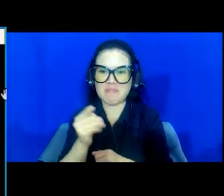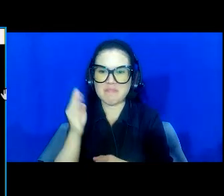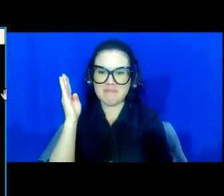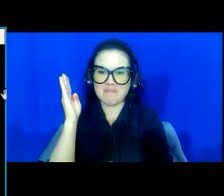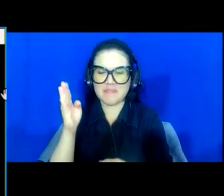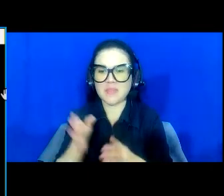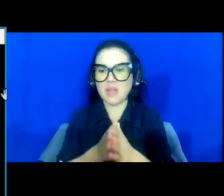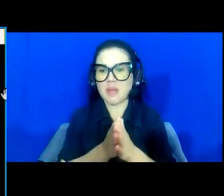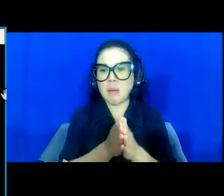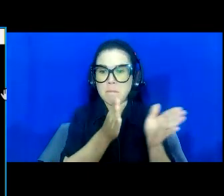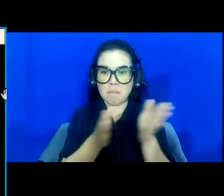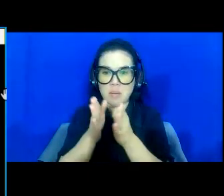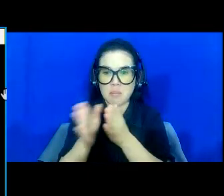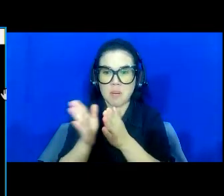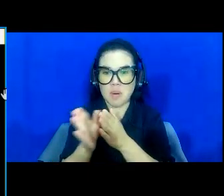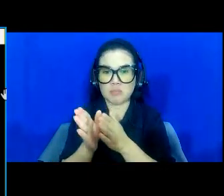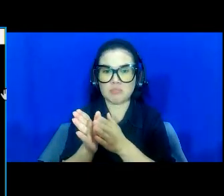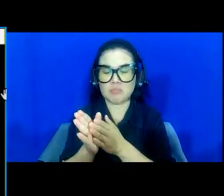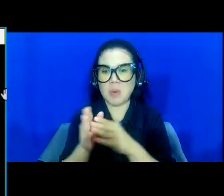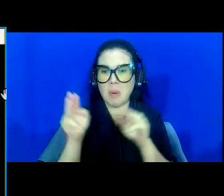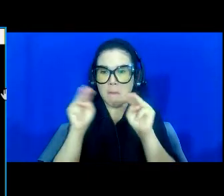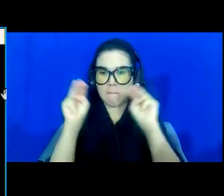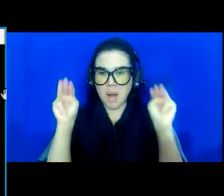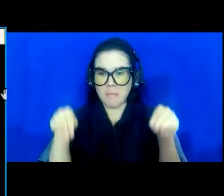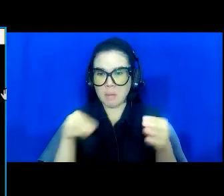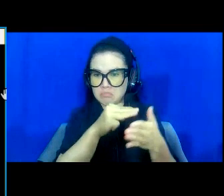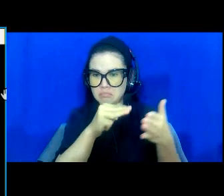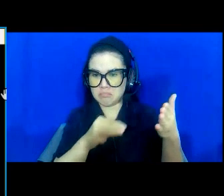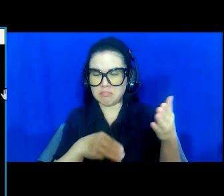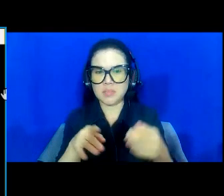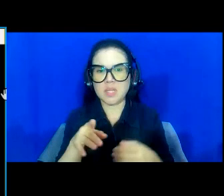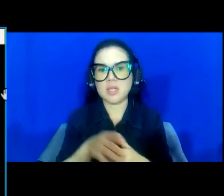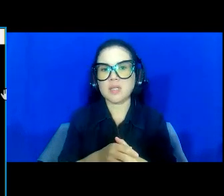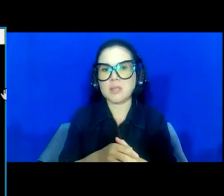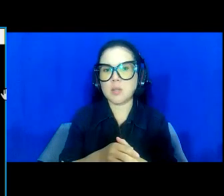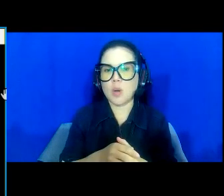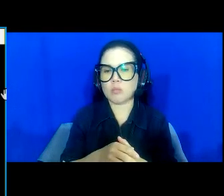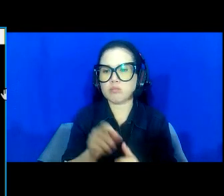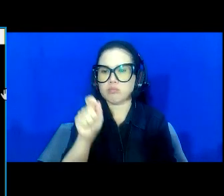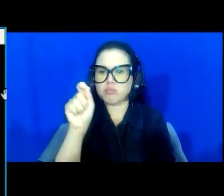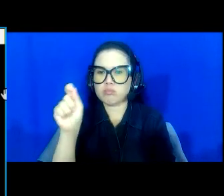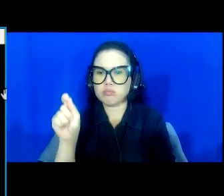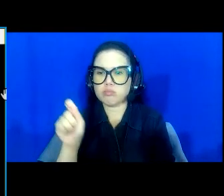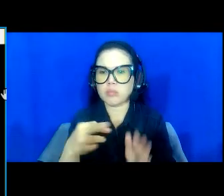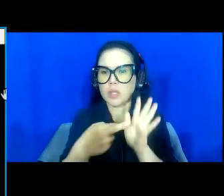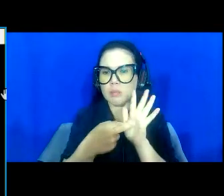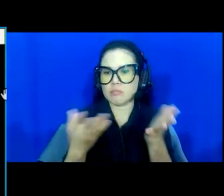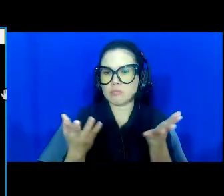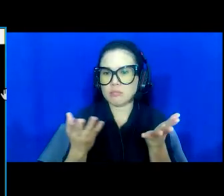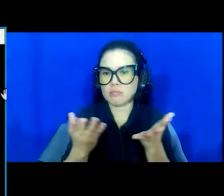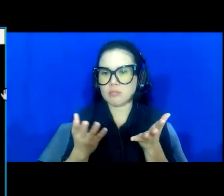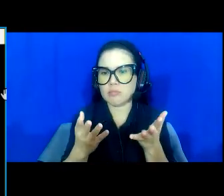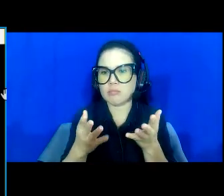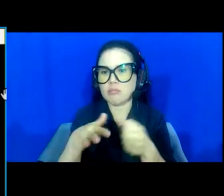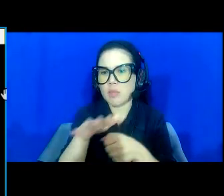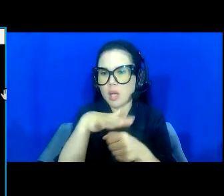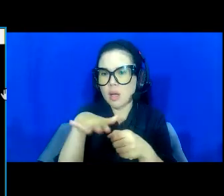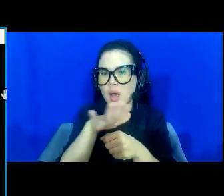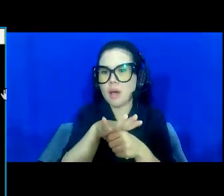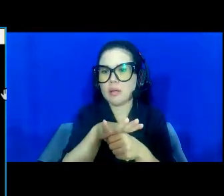este mapa, ¿verdad?, donde podemos ver estos puntos representan, ¿verdad?, los zip codes de los lugares que